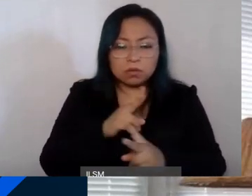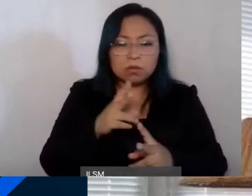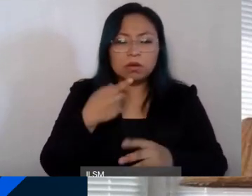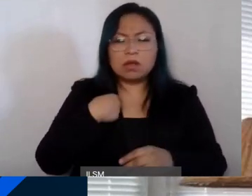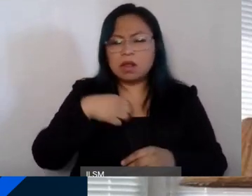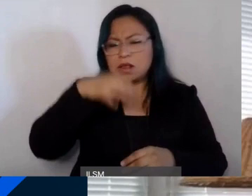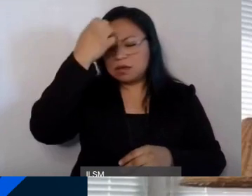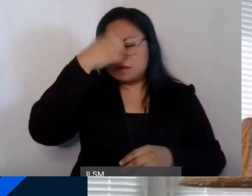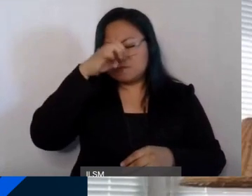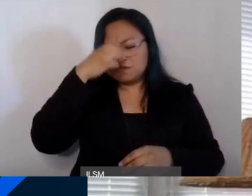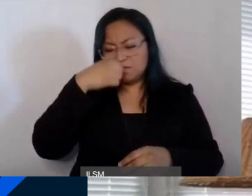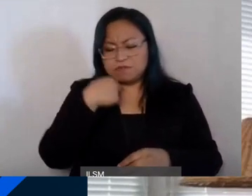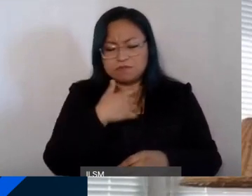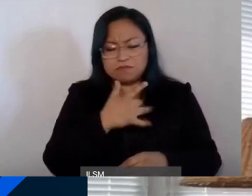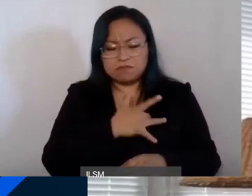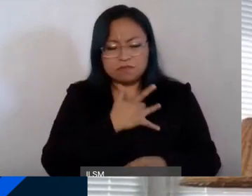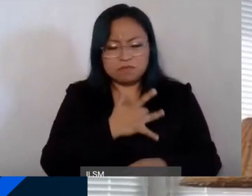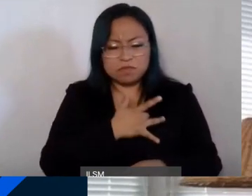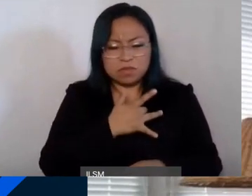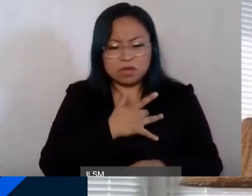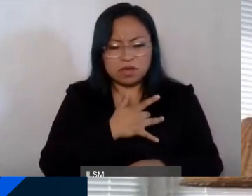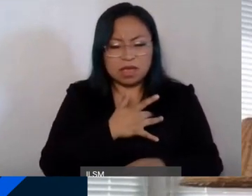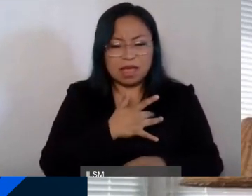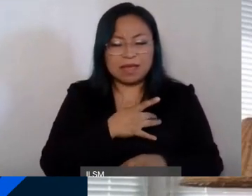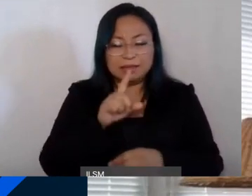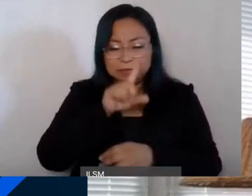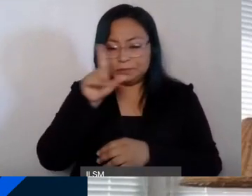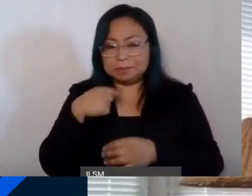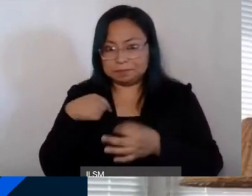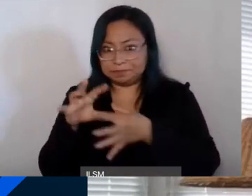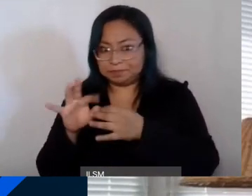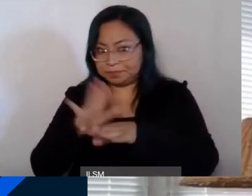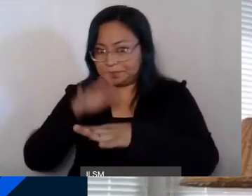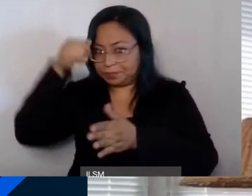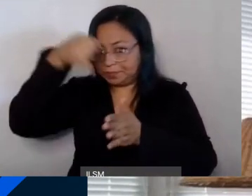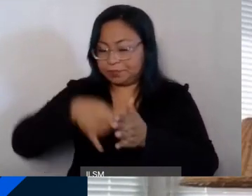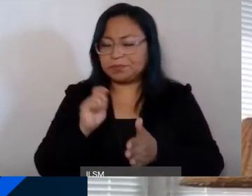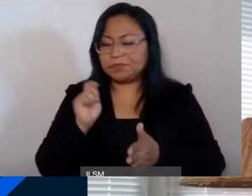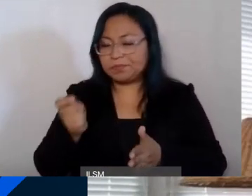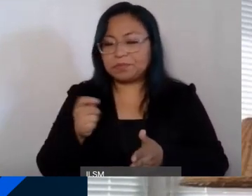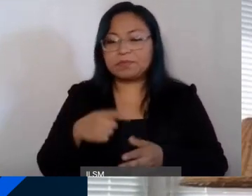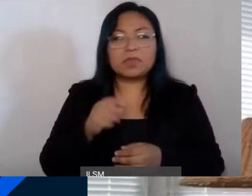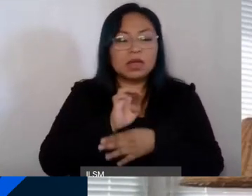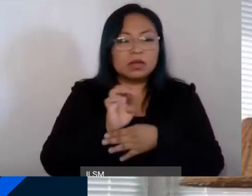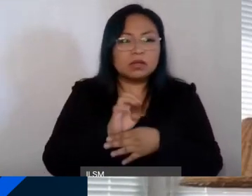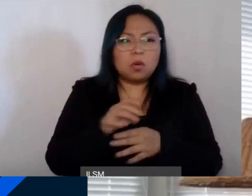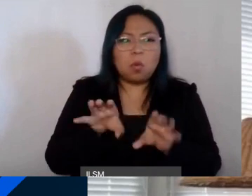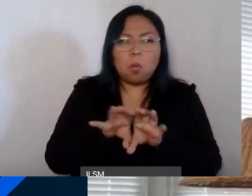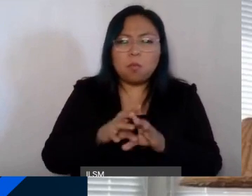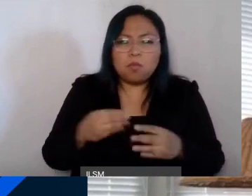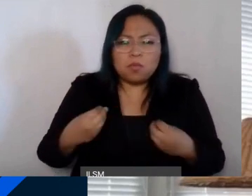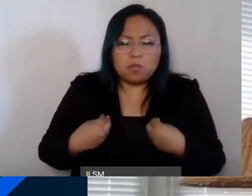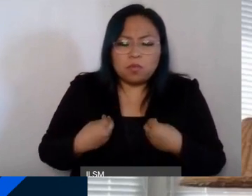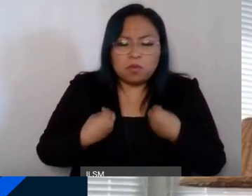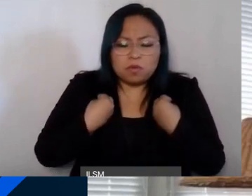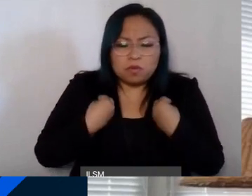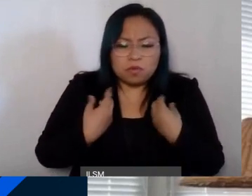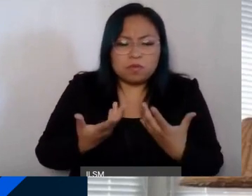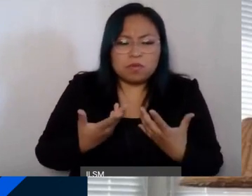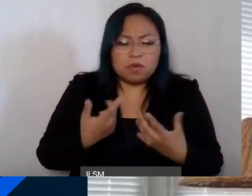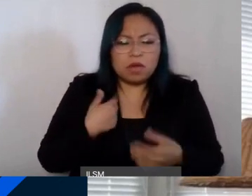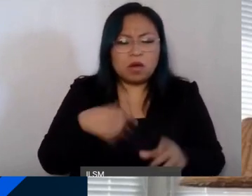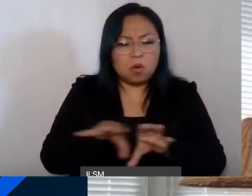experiencia que luego hablaremos de ella tan vital en todos los campos